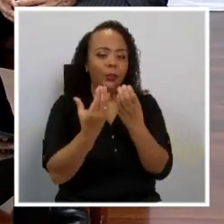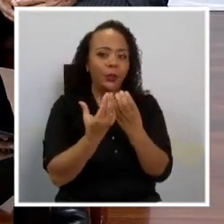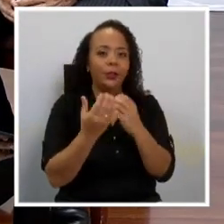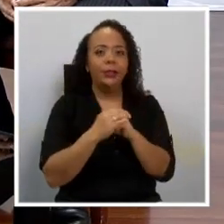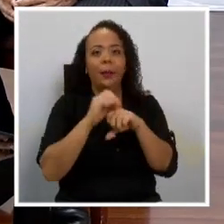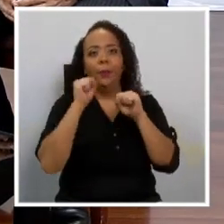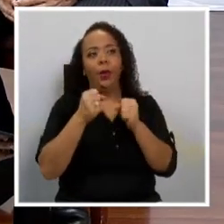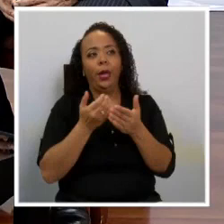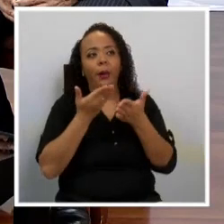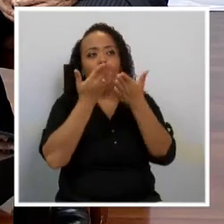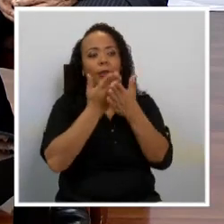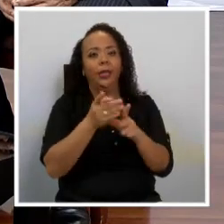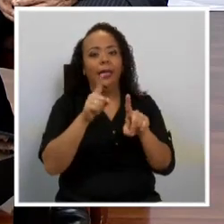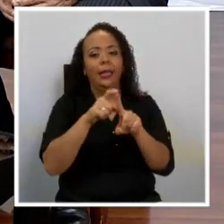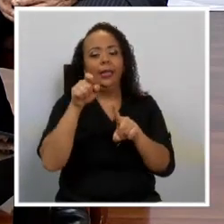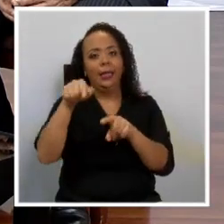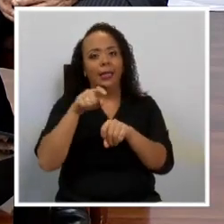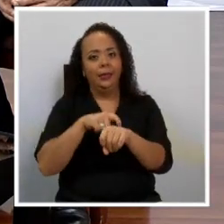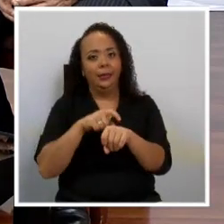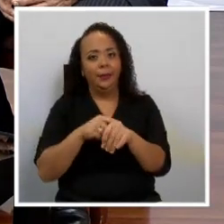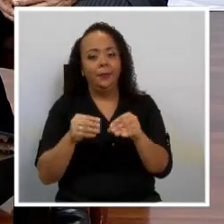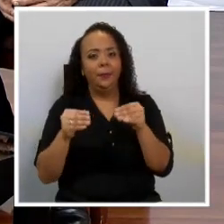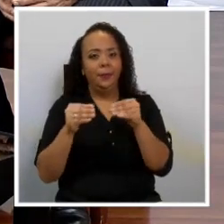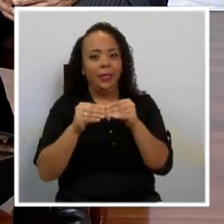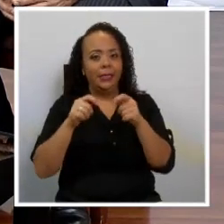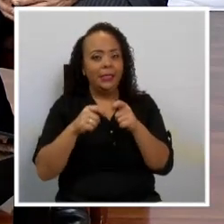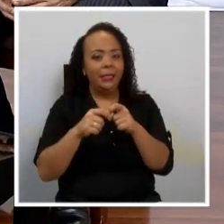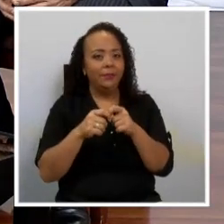poder aportar desde ese espacio, a ser más una tejedora.